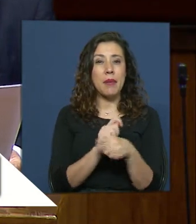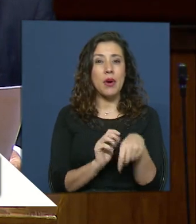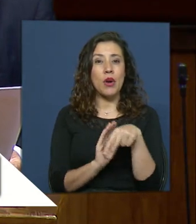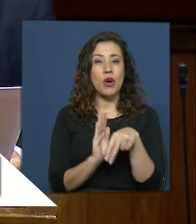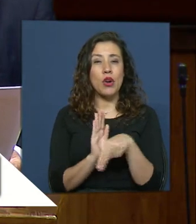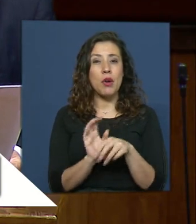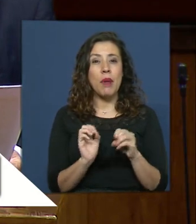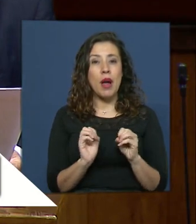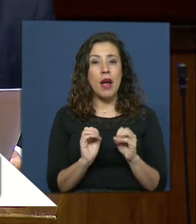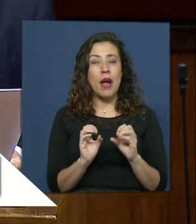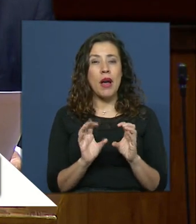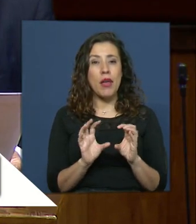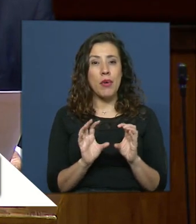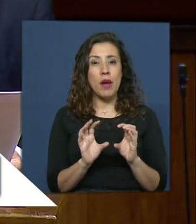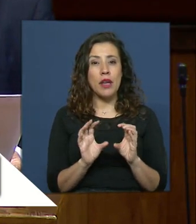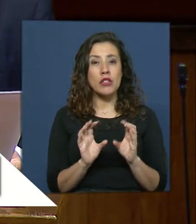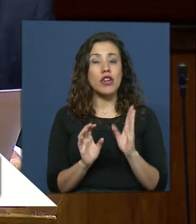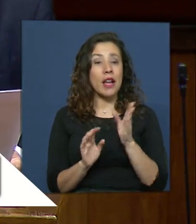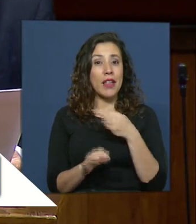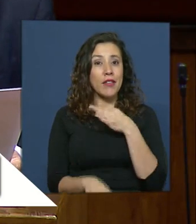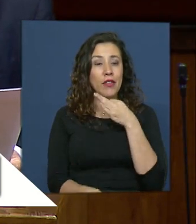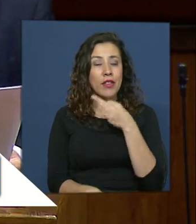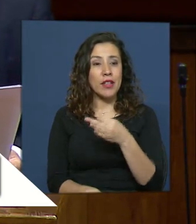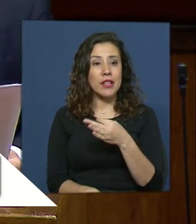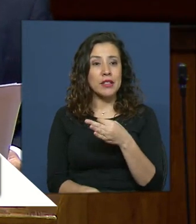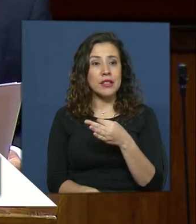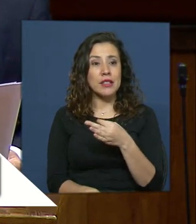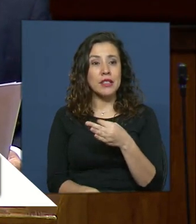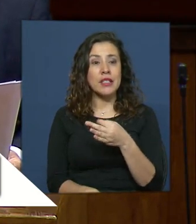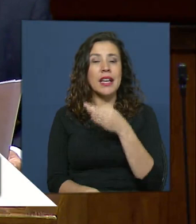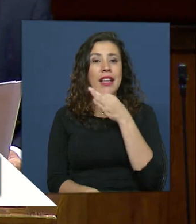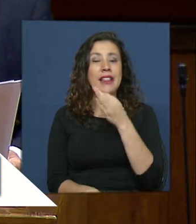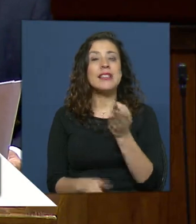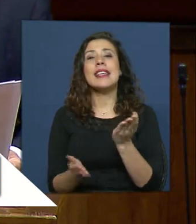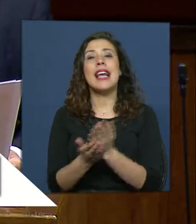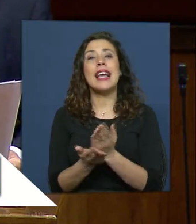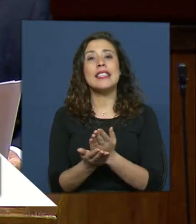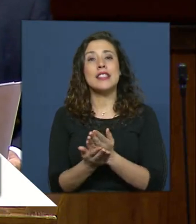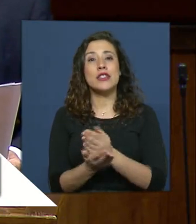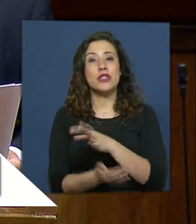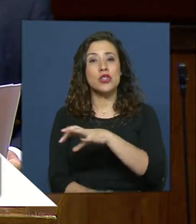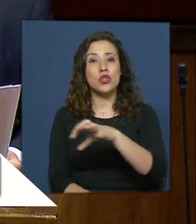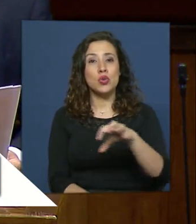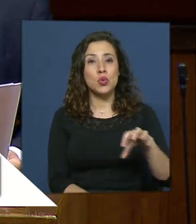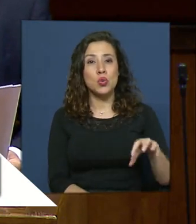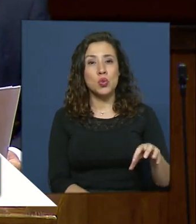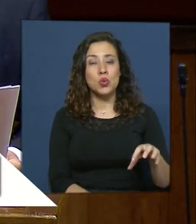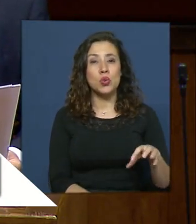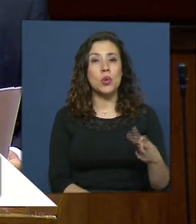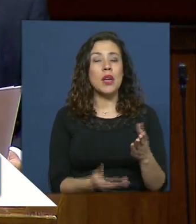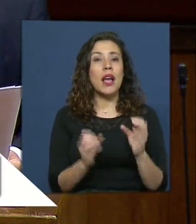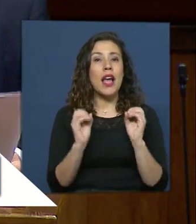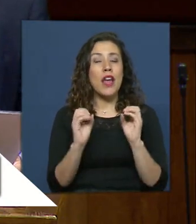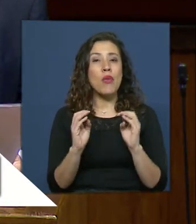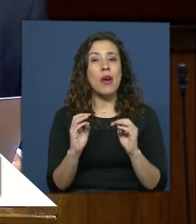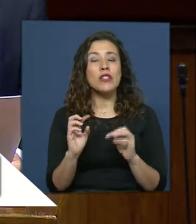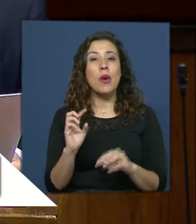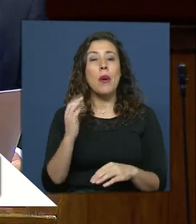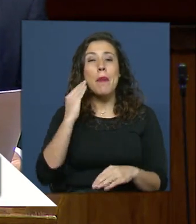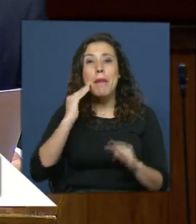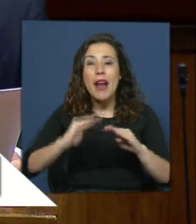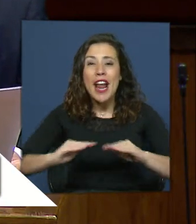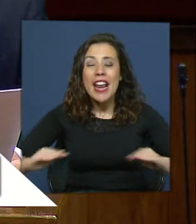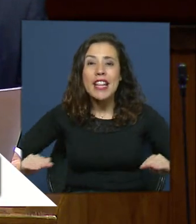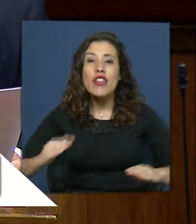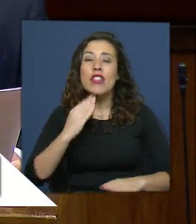normativa educacional, de las cuales cabe destacar que se establece que los establecimientos que impartan educación parvular